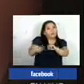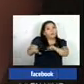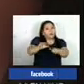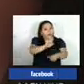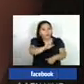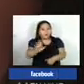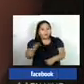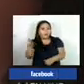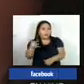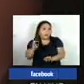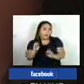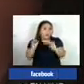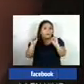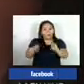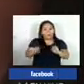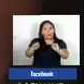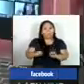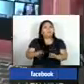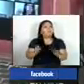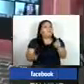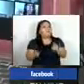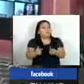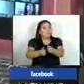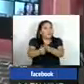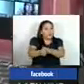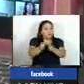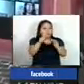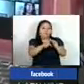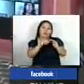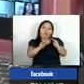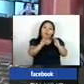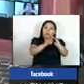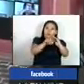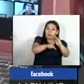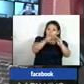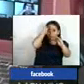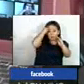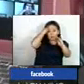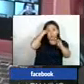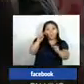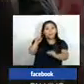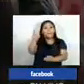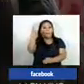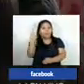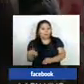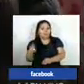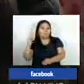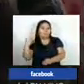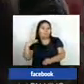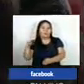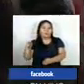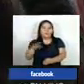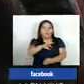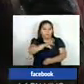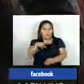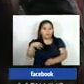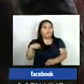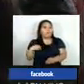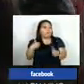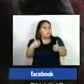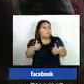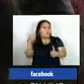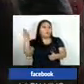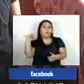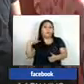necesidades y posibilidades. La ventaja de esta modalidad, según una experta en coach de vida, es que las familias enfrentan buenos